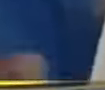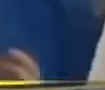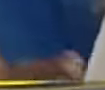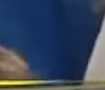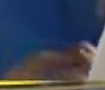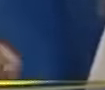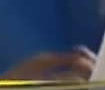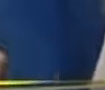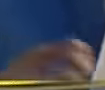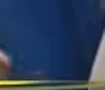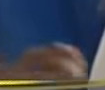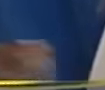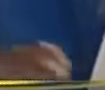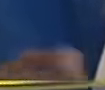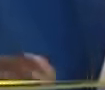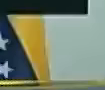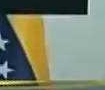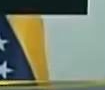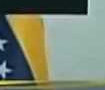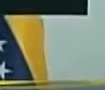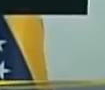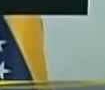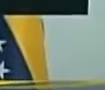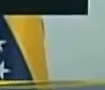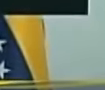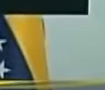Nuestra tarea está pendiente de Hidalgo Bolívar.